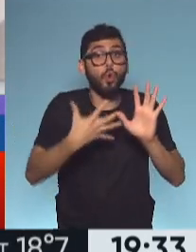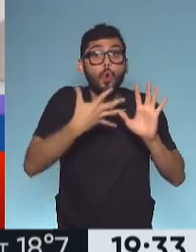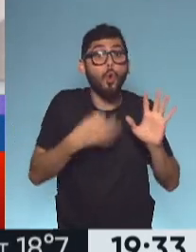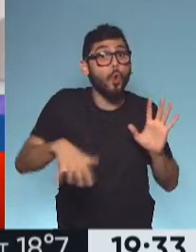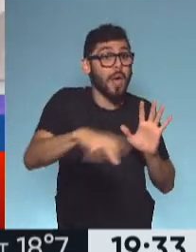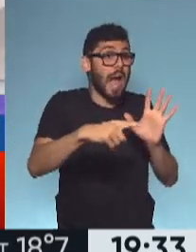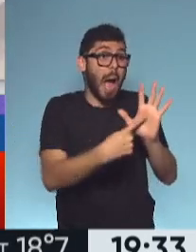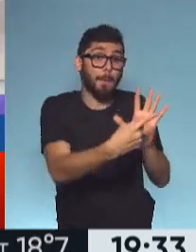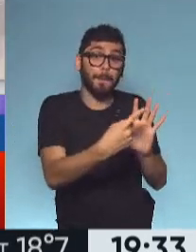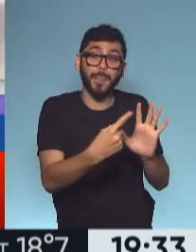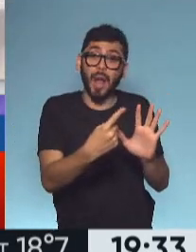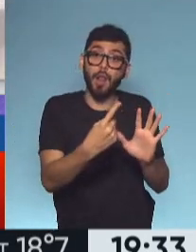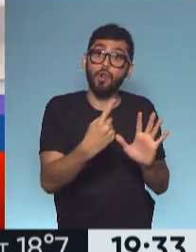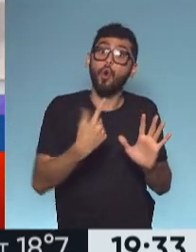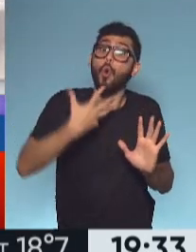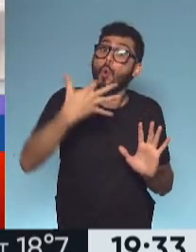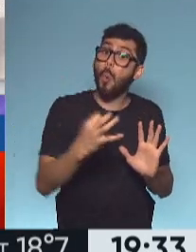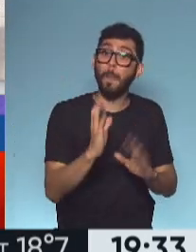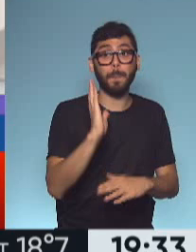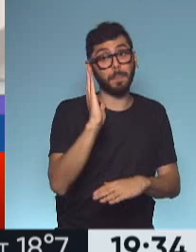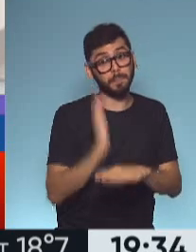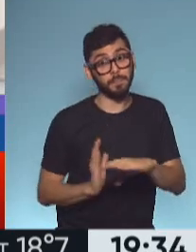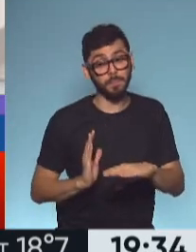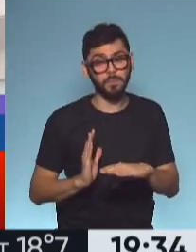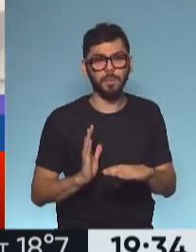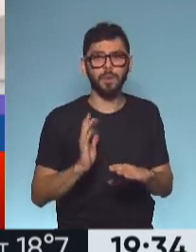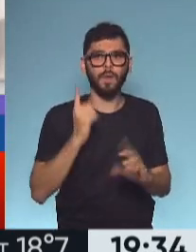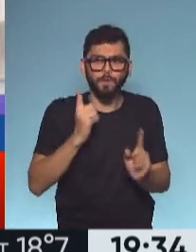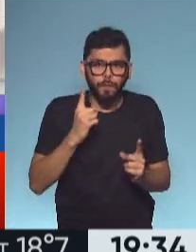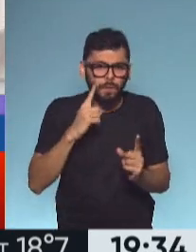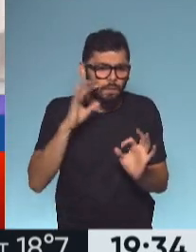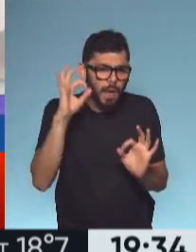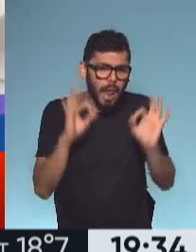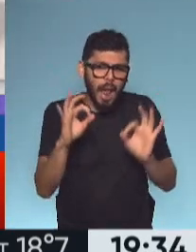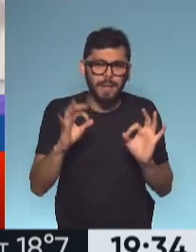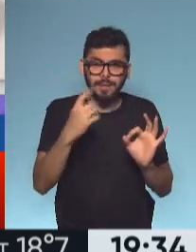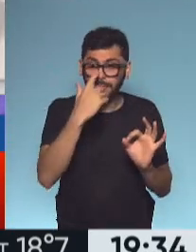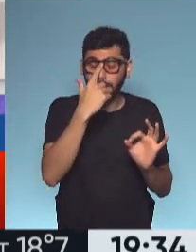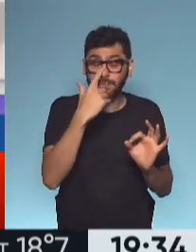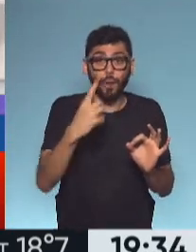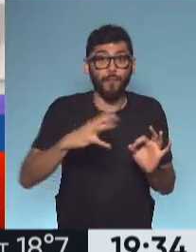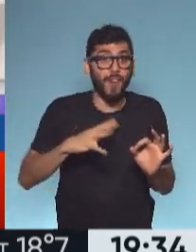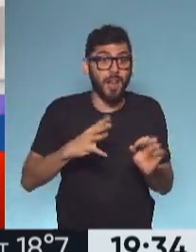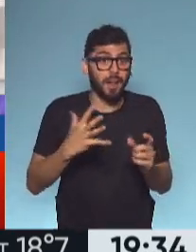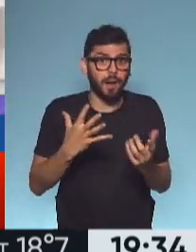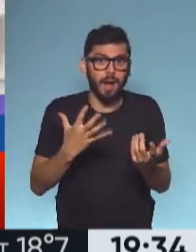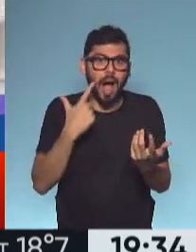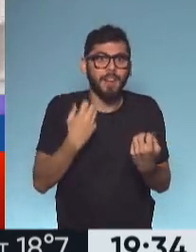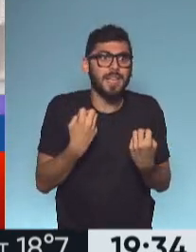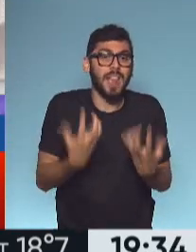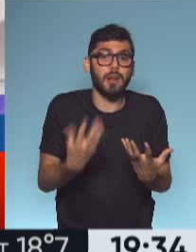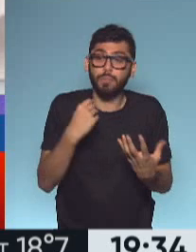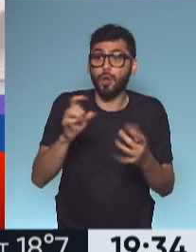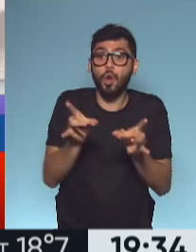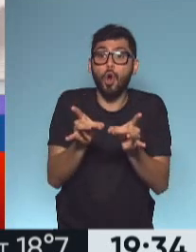de la Ciudad de Buenos Aires, todavía implican análisis de lo que ha sido el impacto, ¿no?, por un lado, en lograr disminuir la curva